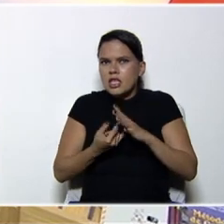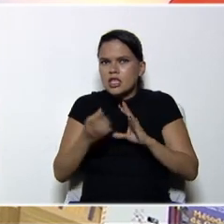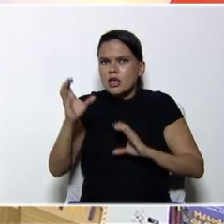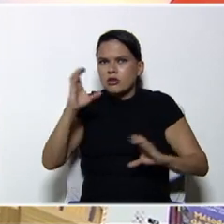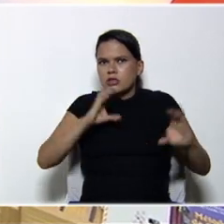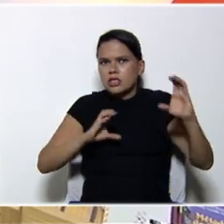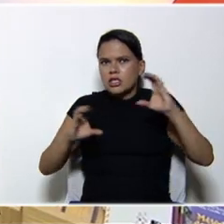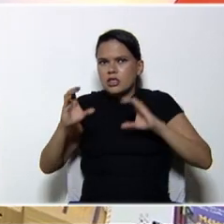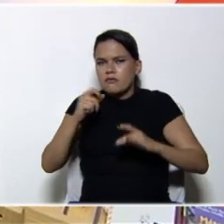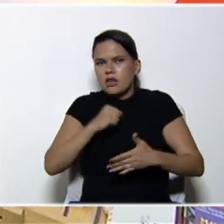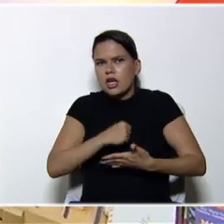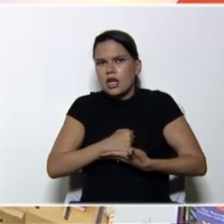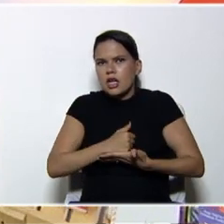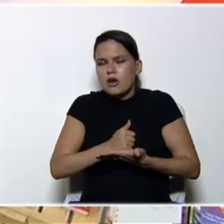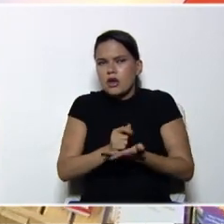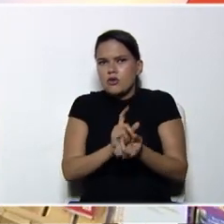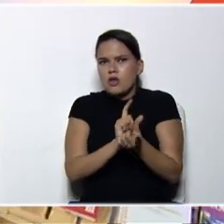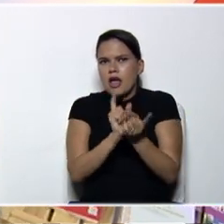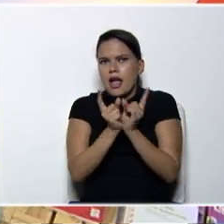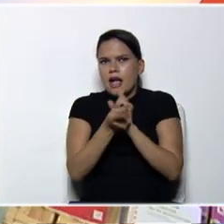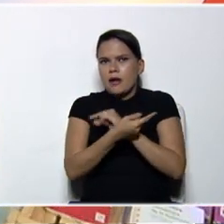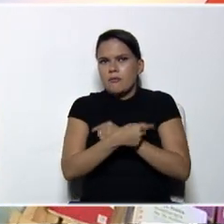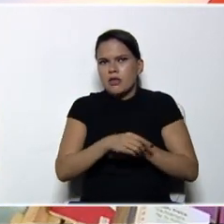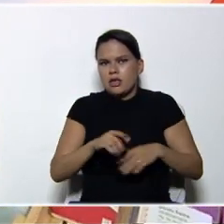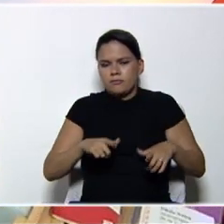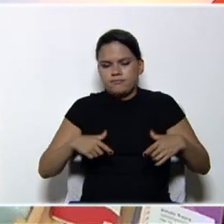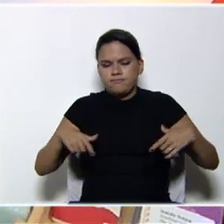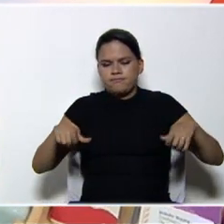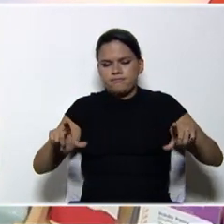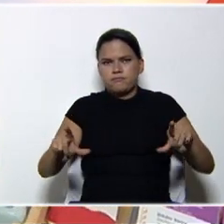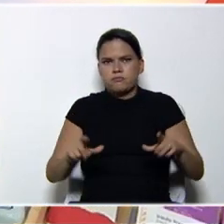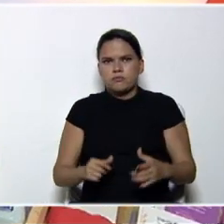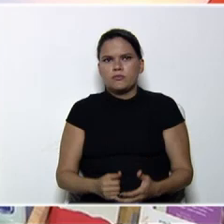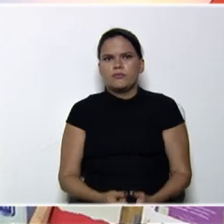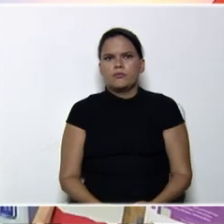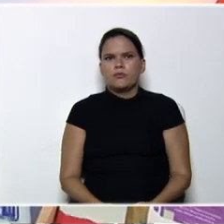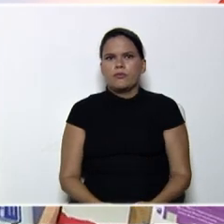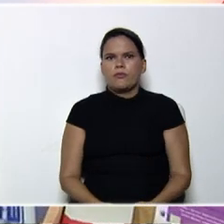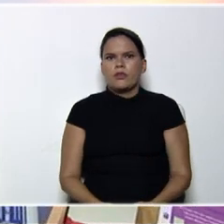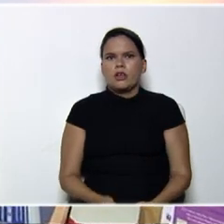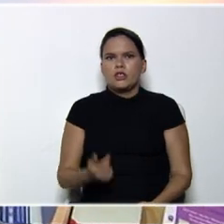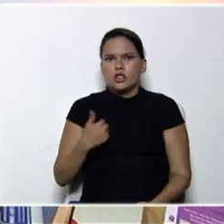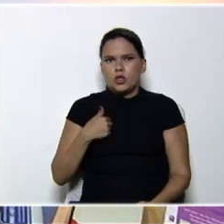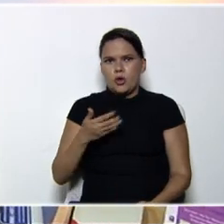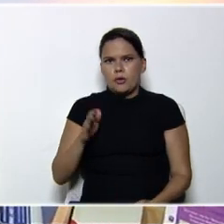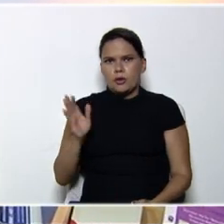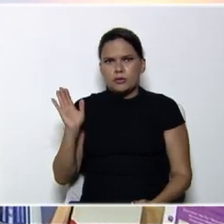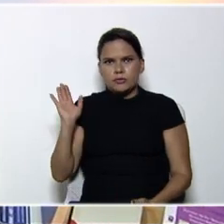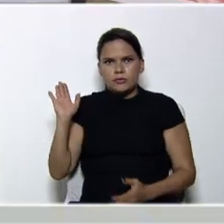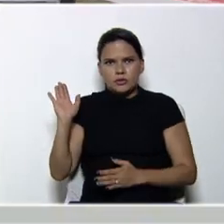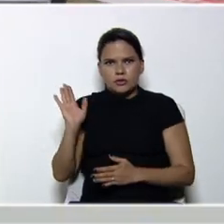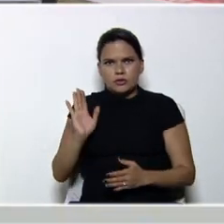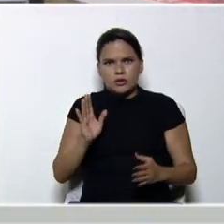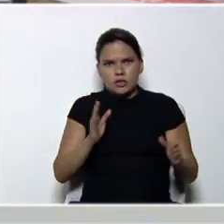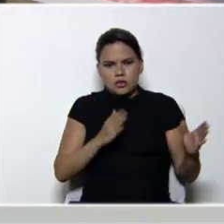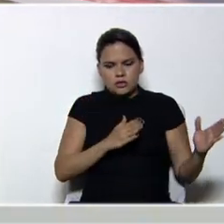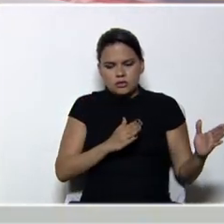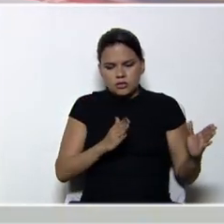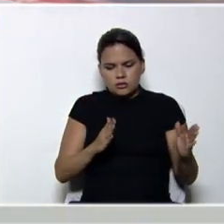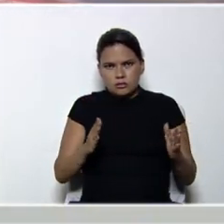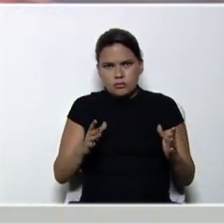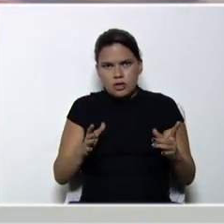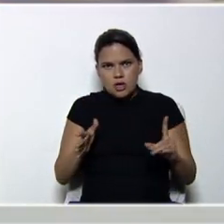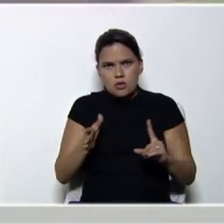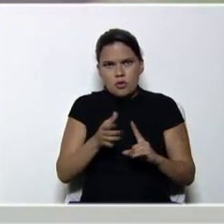a transformarse y a transformar su contexto. Entonces, yo vengo haciendo esta transición, me encuentro con libros como